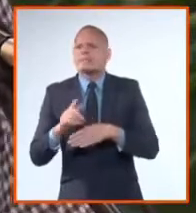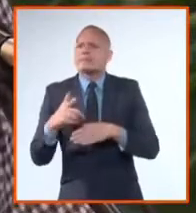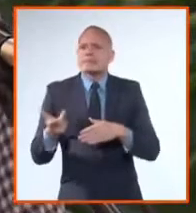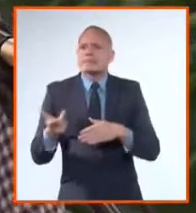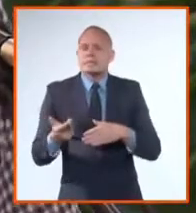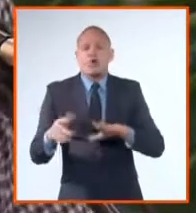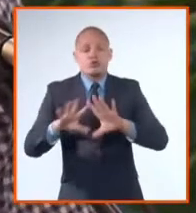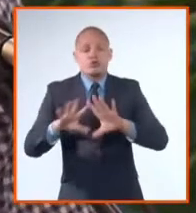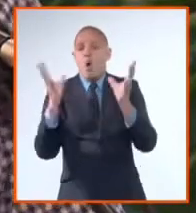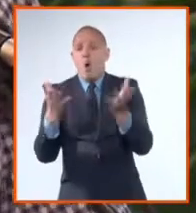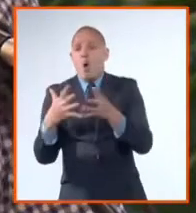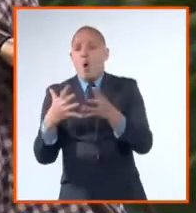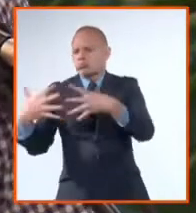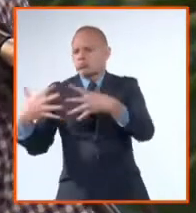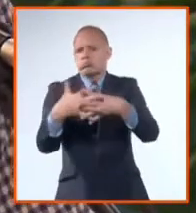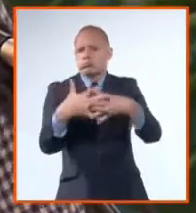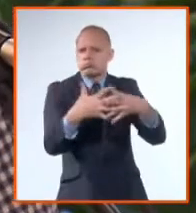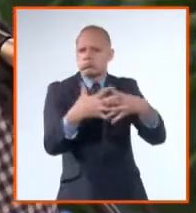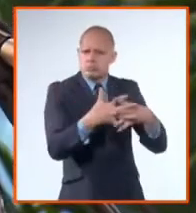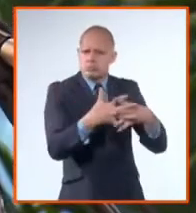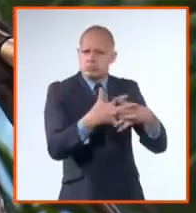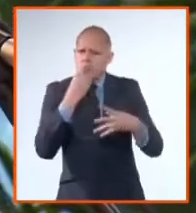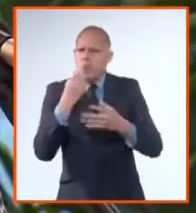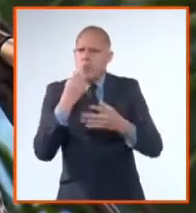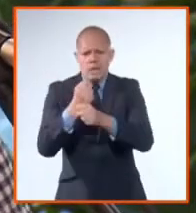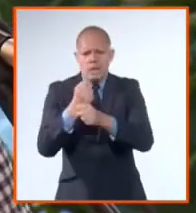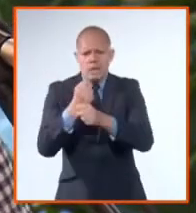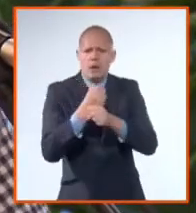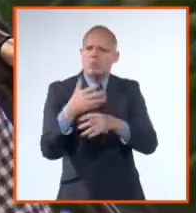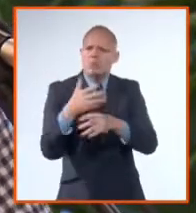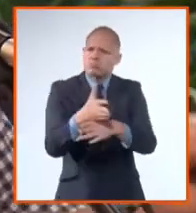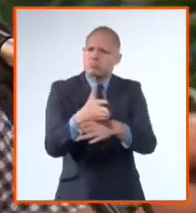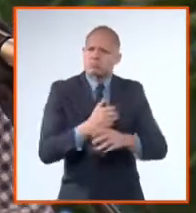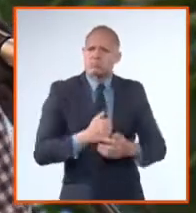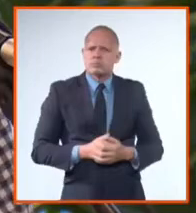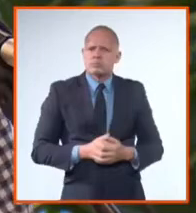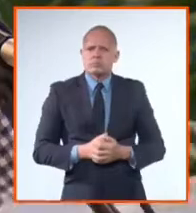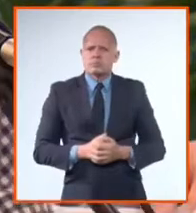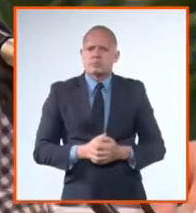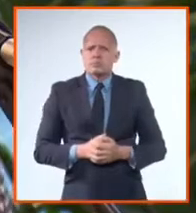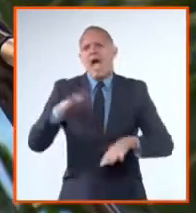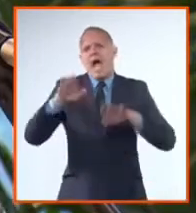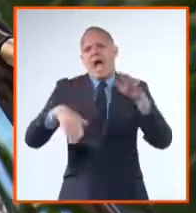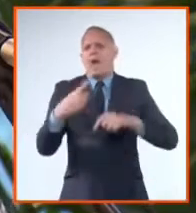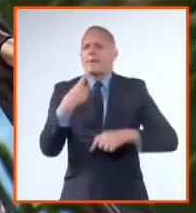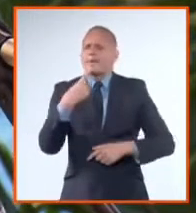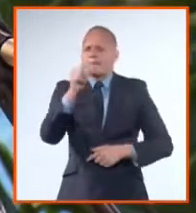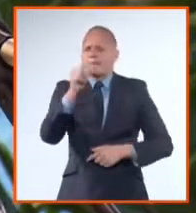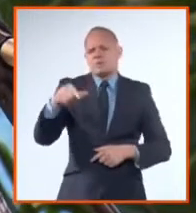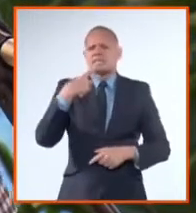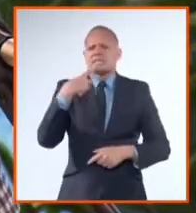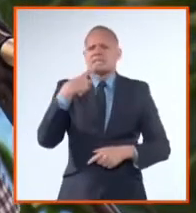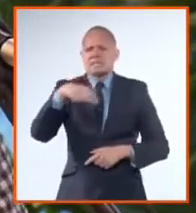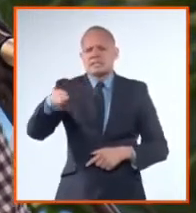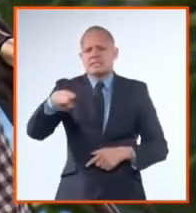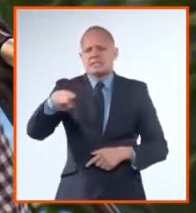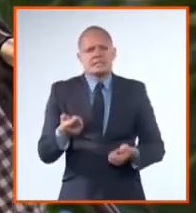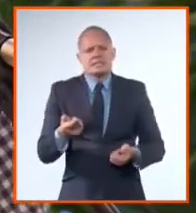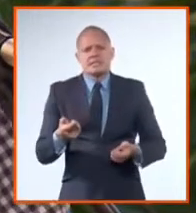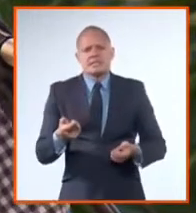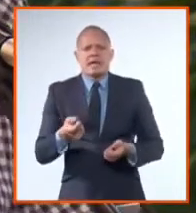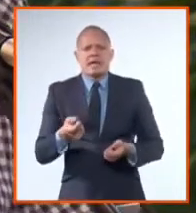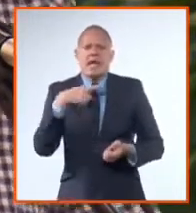cooperen, se eslabonen. Se suele decir encadenar, no me gusta la palabra encadenar, prefiero decir eslabonar. O sea, es mucho más